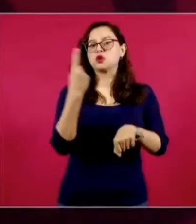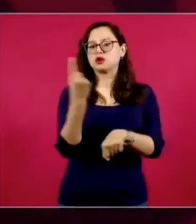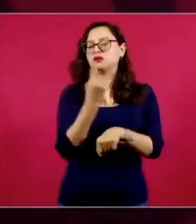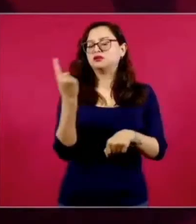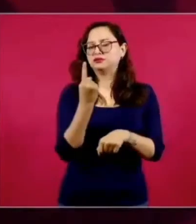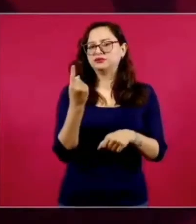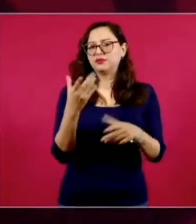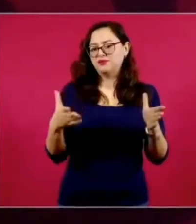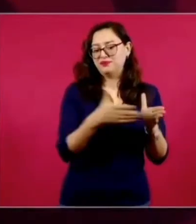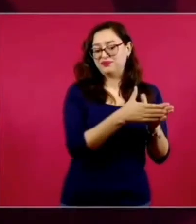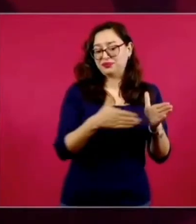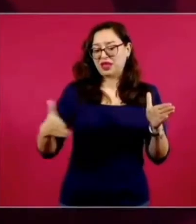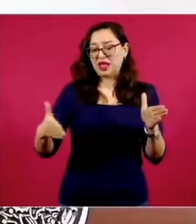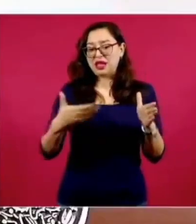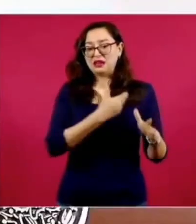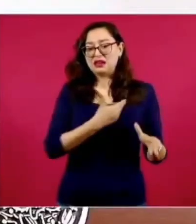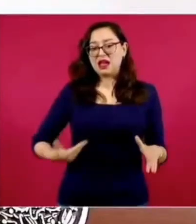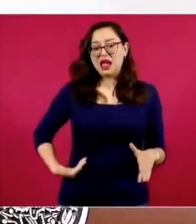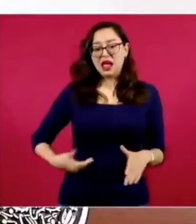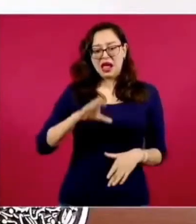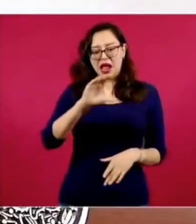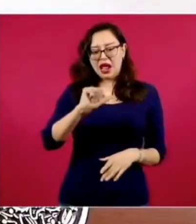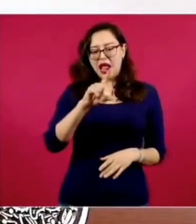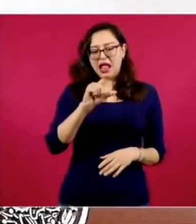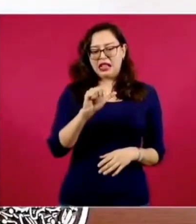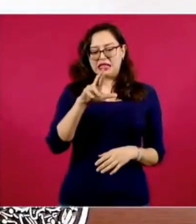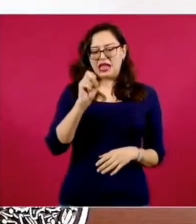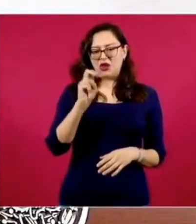de Calderón. Eso